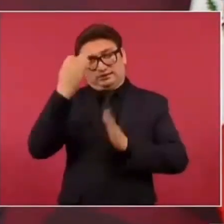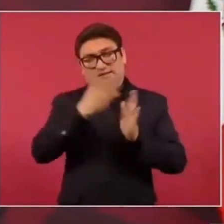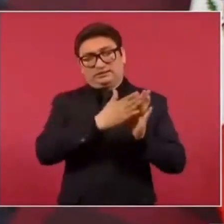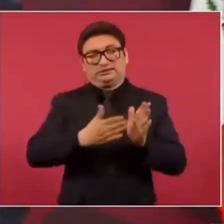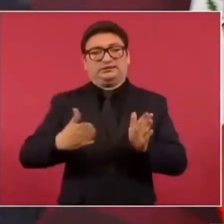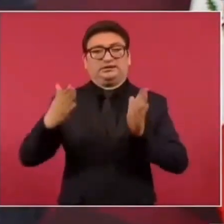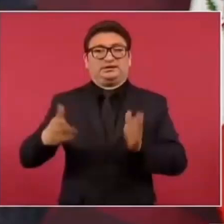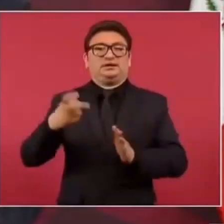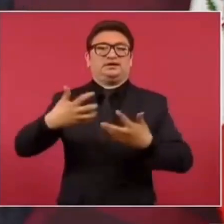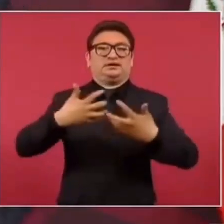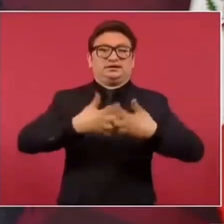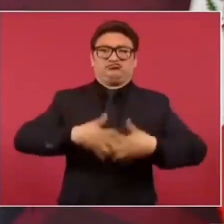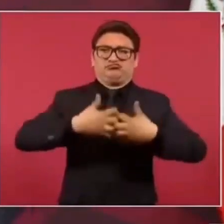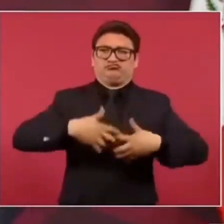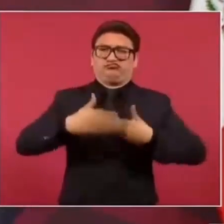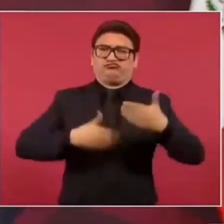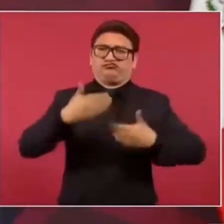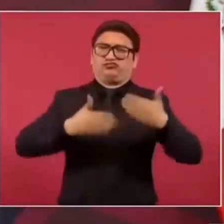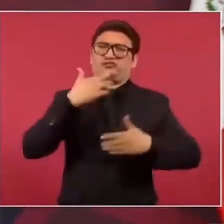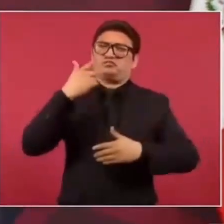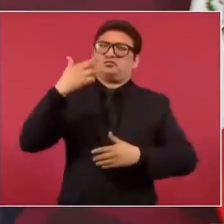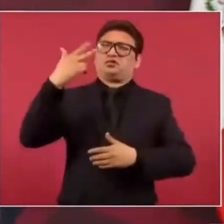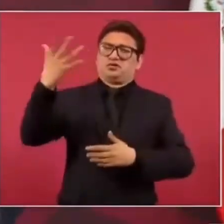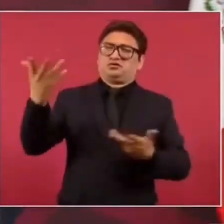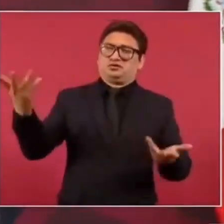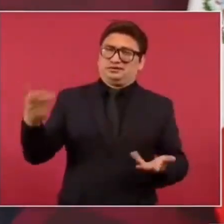las industrias más avanzadas del mundo.